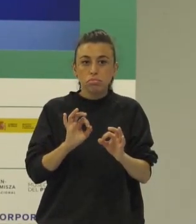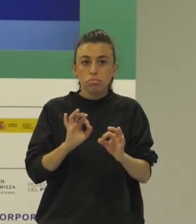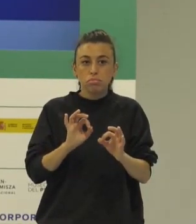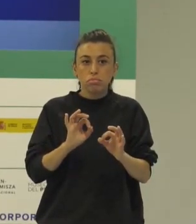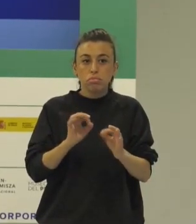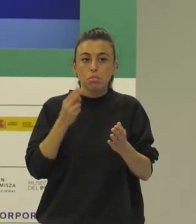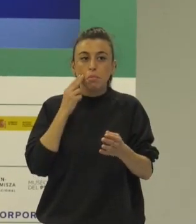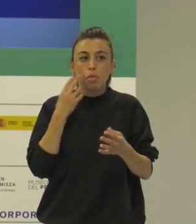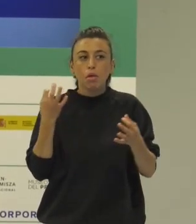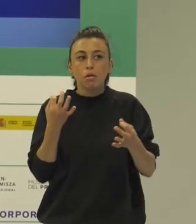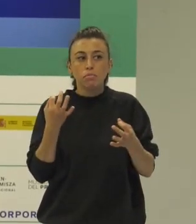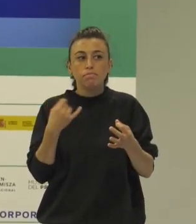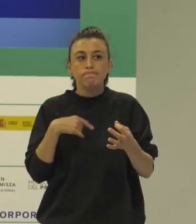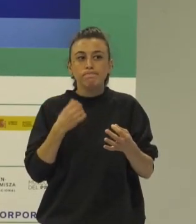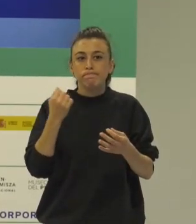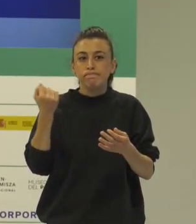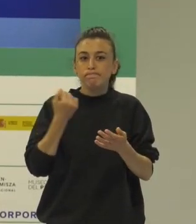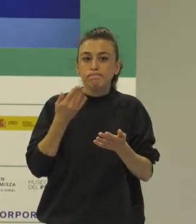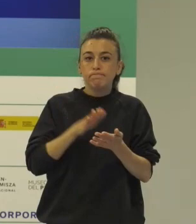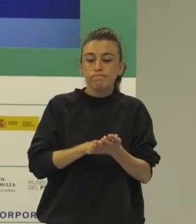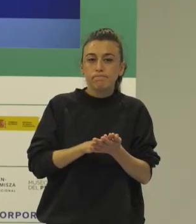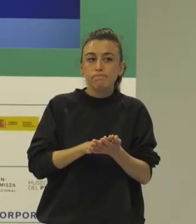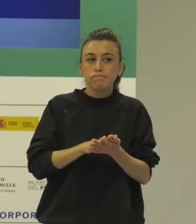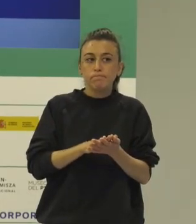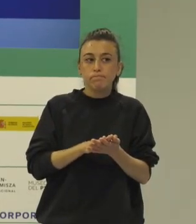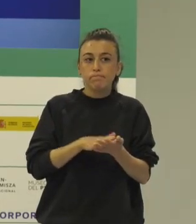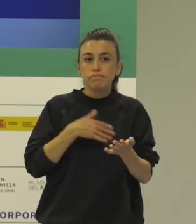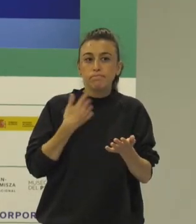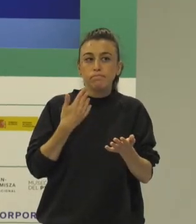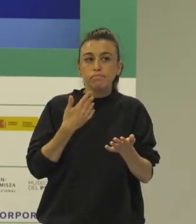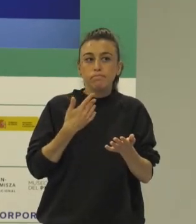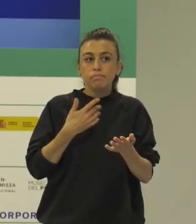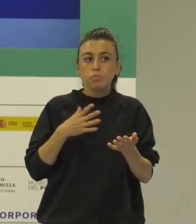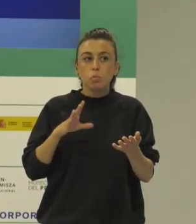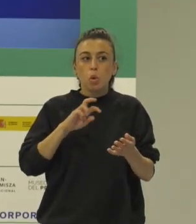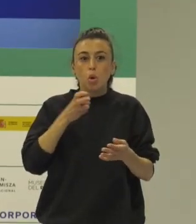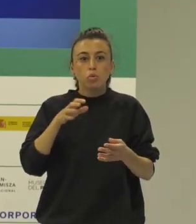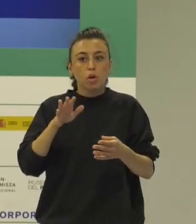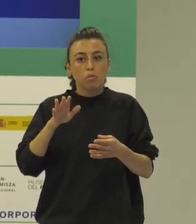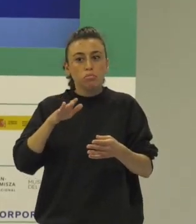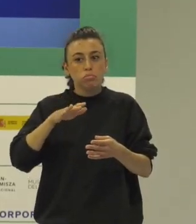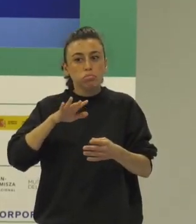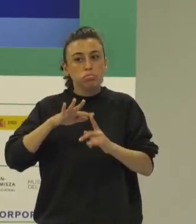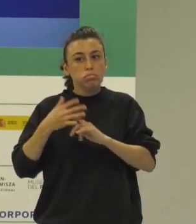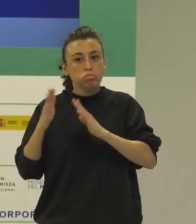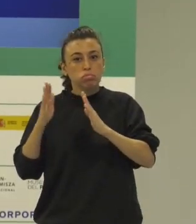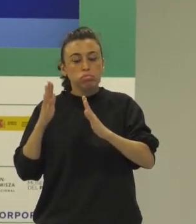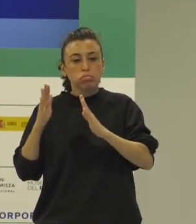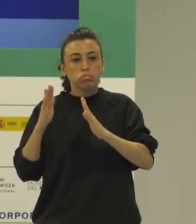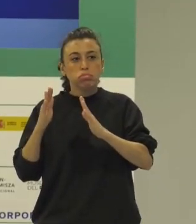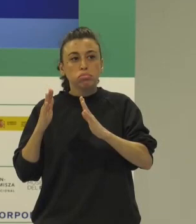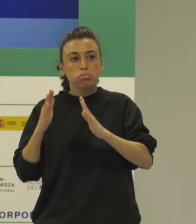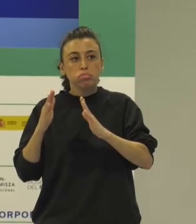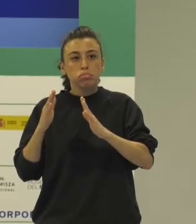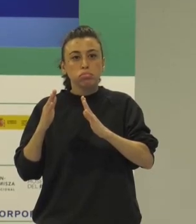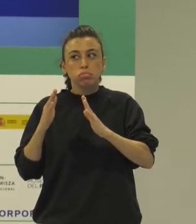maten, evidencia lo que ocurre con la Iglesia, porque en cualquier otro momento el pueblo se hubiese levantado y defendido, por ejemplo, al obispo Álvarez